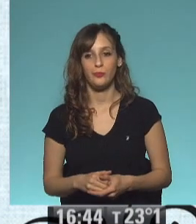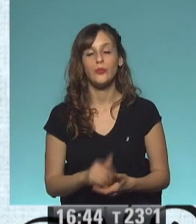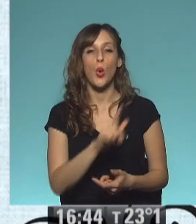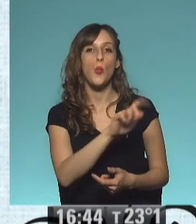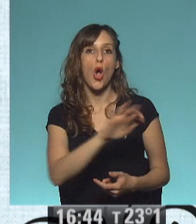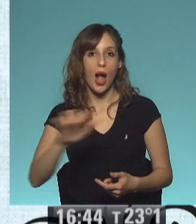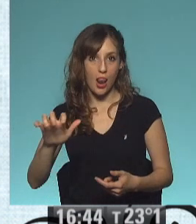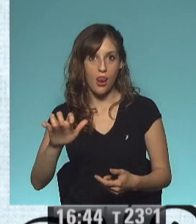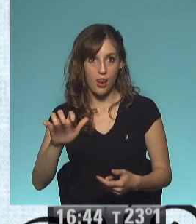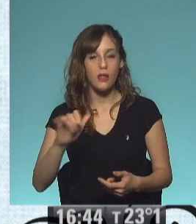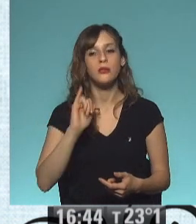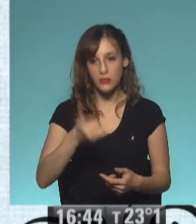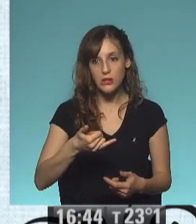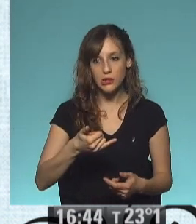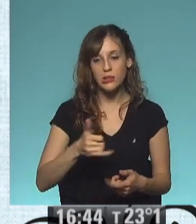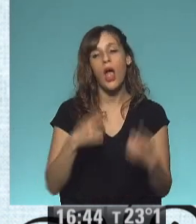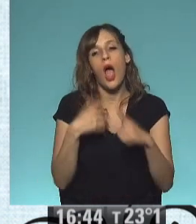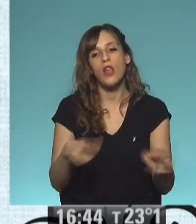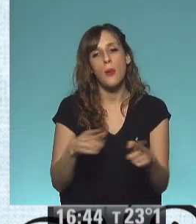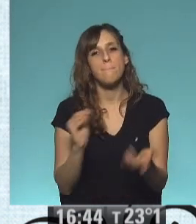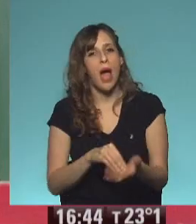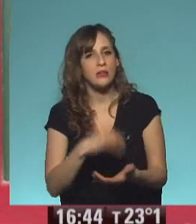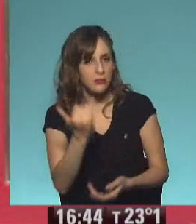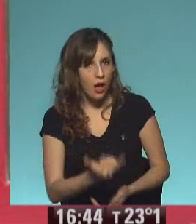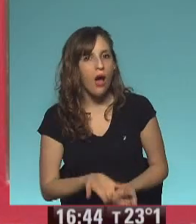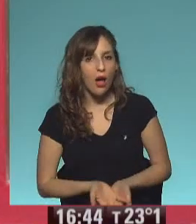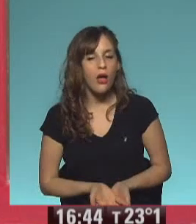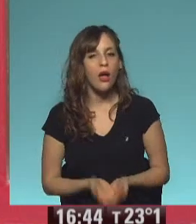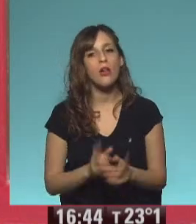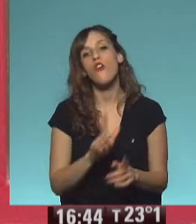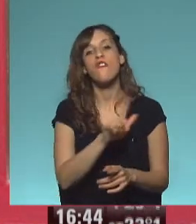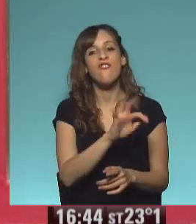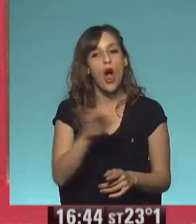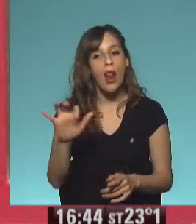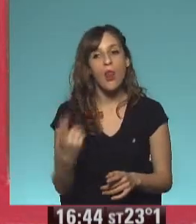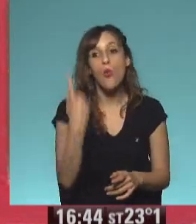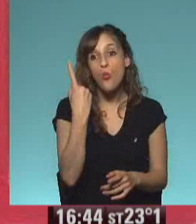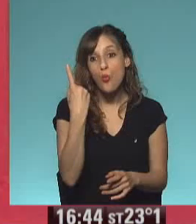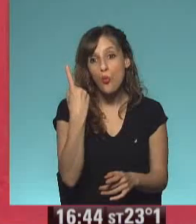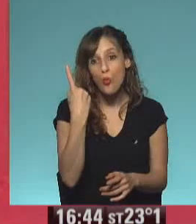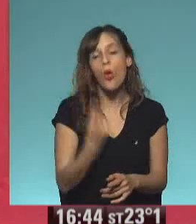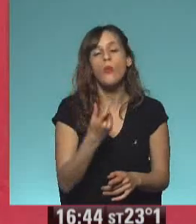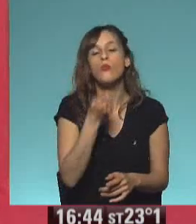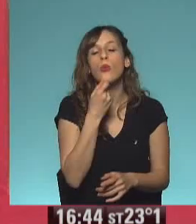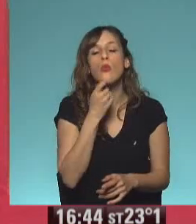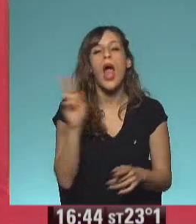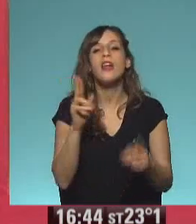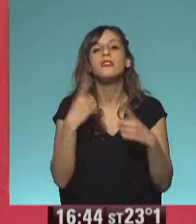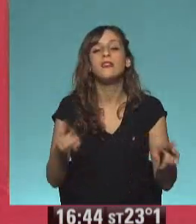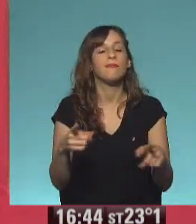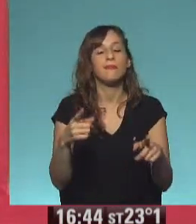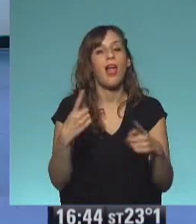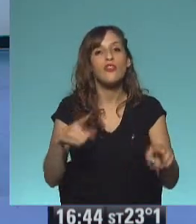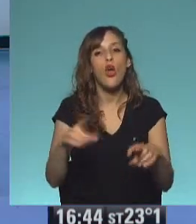hay otras y otras canciones que también utilizan una sola vocal no hay una de león gieco es muy conocida